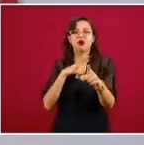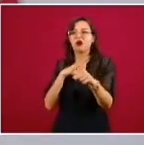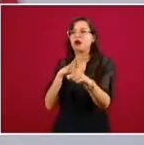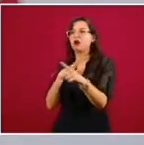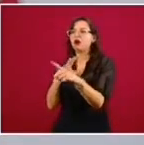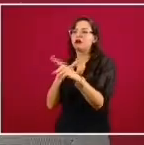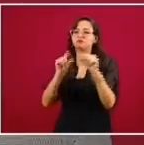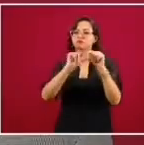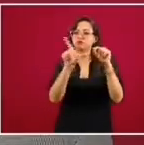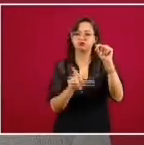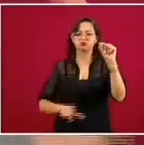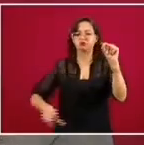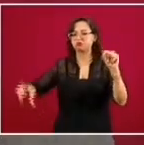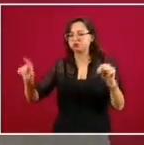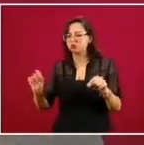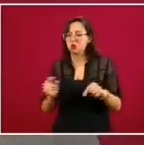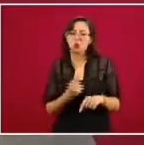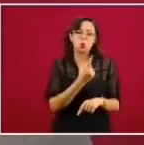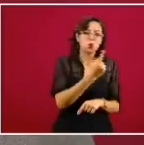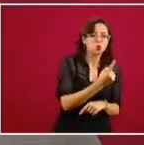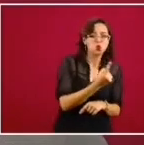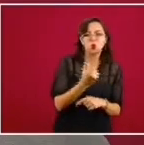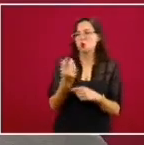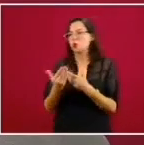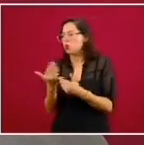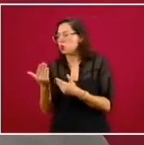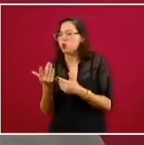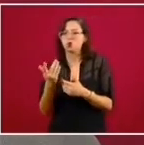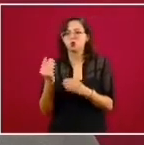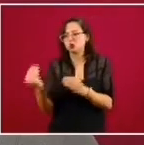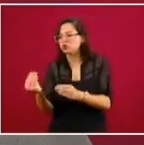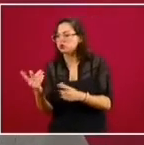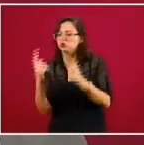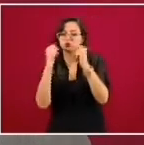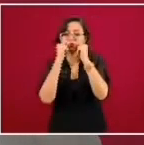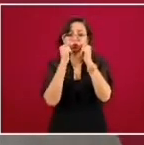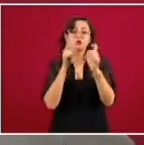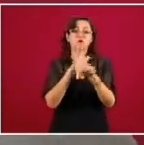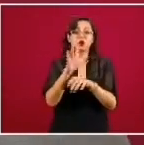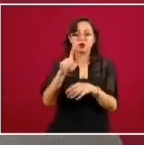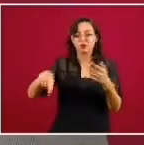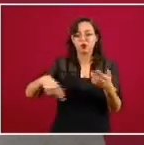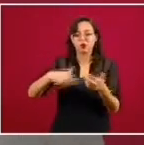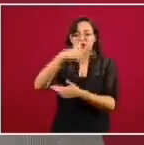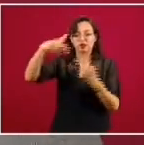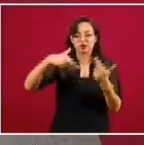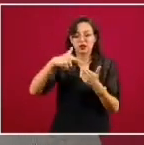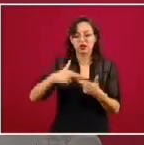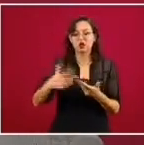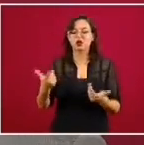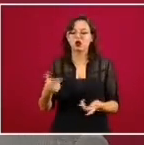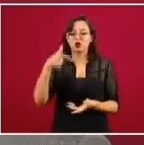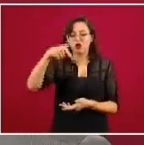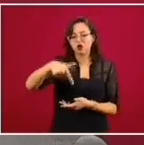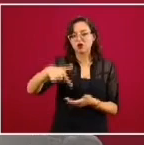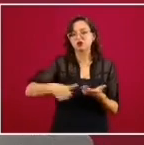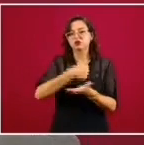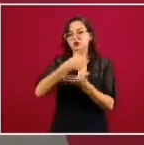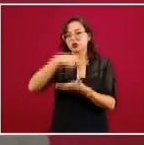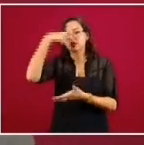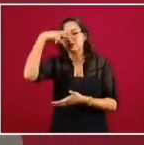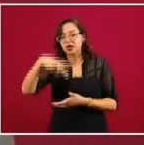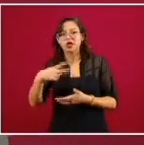la transmisión. Entonces, si lo vemos por subregiones, tenemos regiones como el Valle de México, como las zonas metropolitanas que he